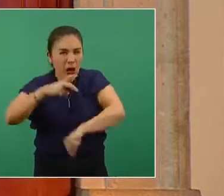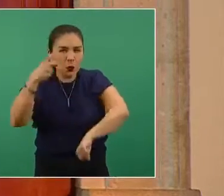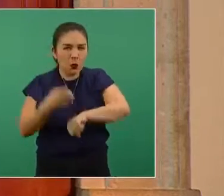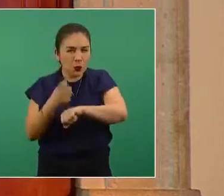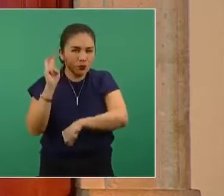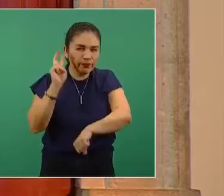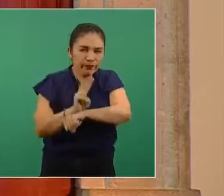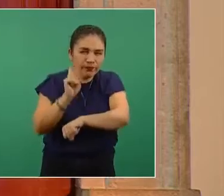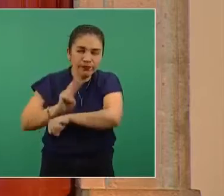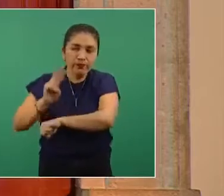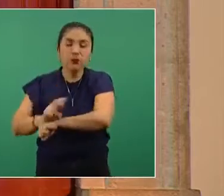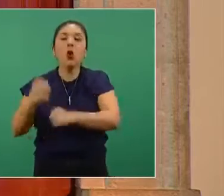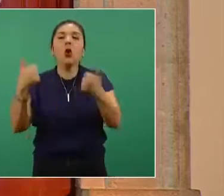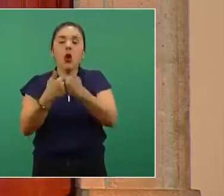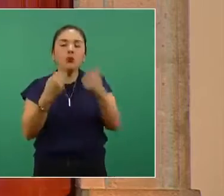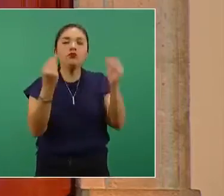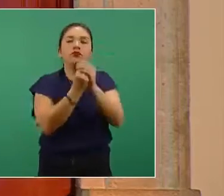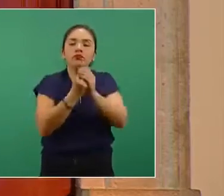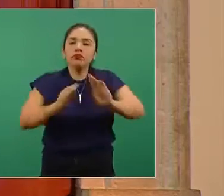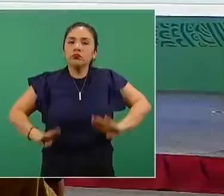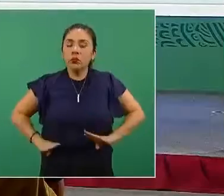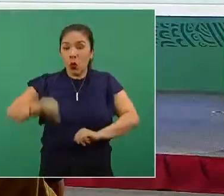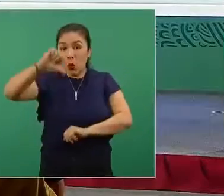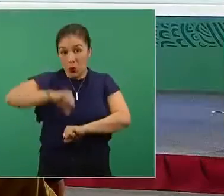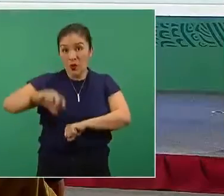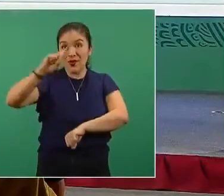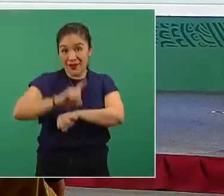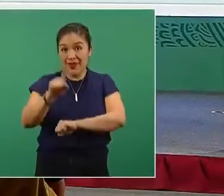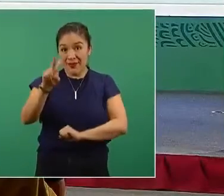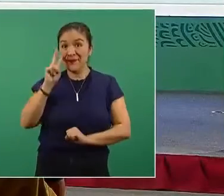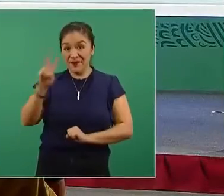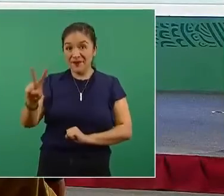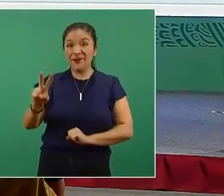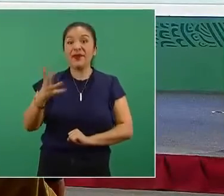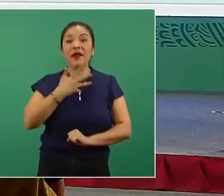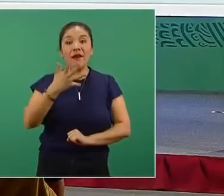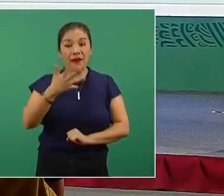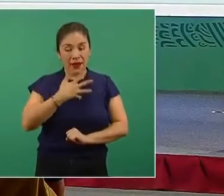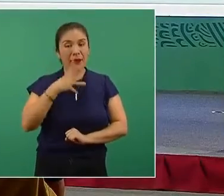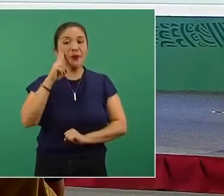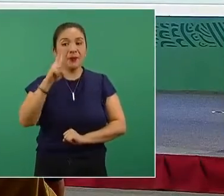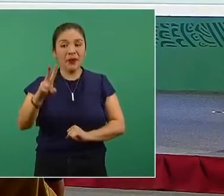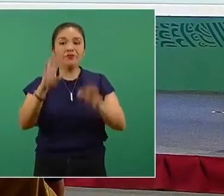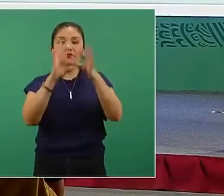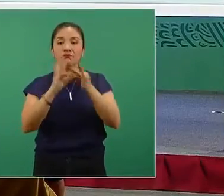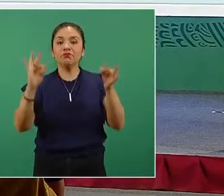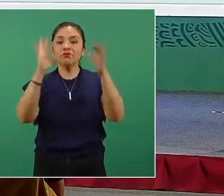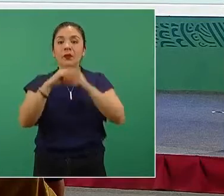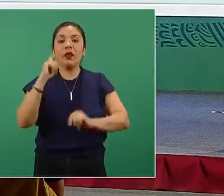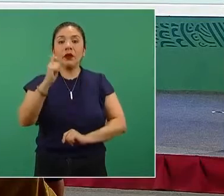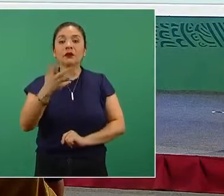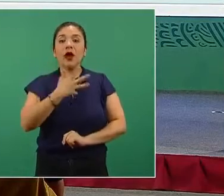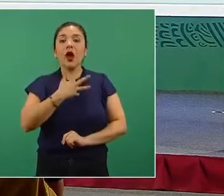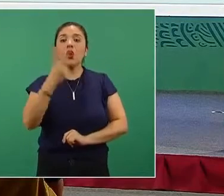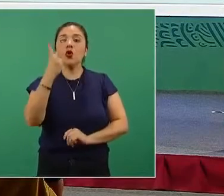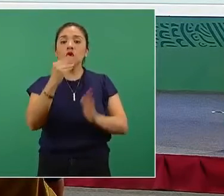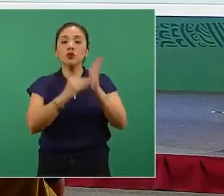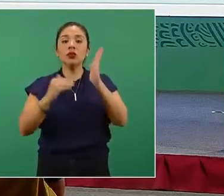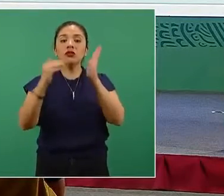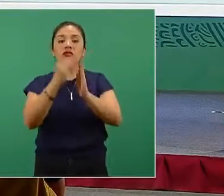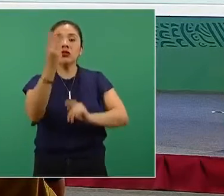realizando las clasificaciones. Es por eso que para el día de hoy podemos actualizar que tenemos